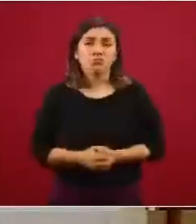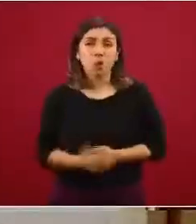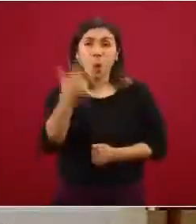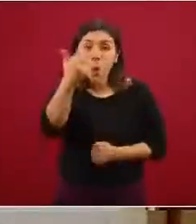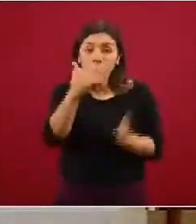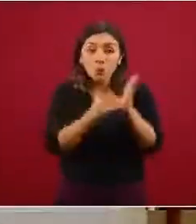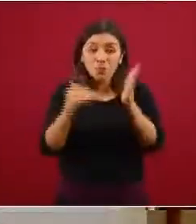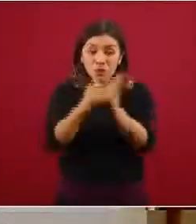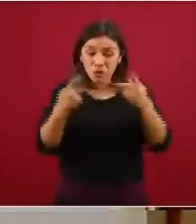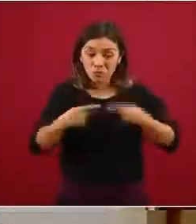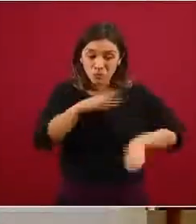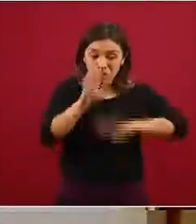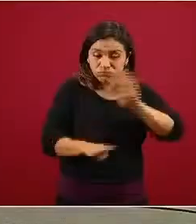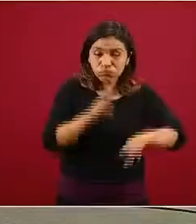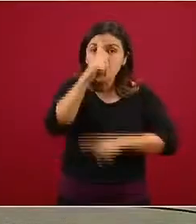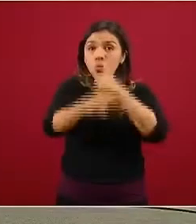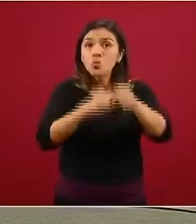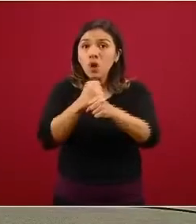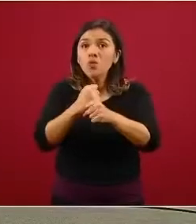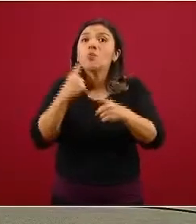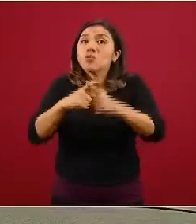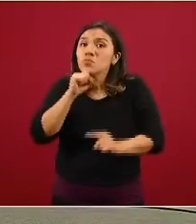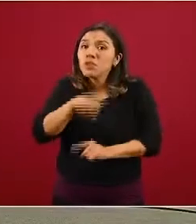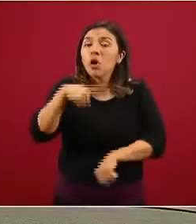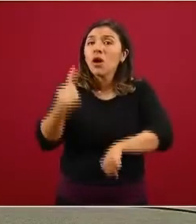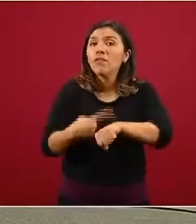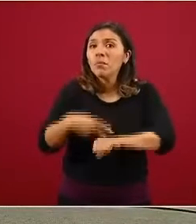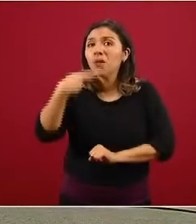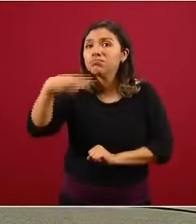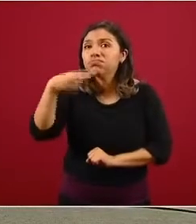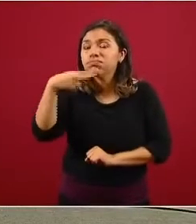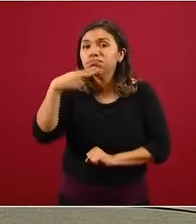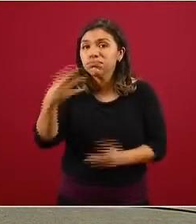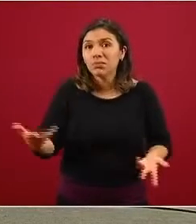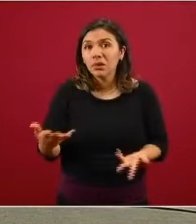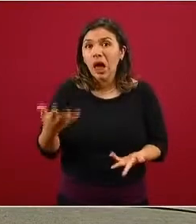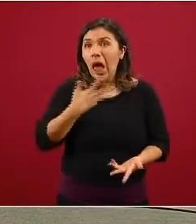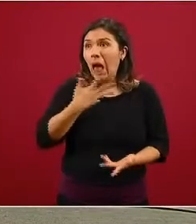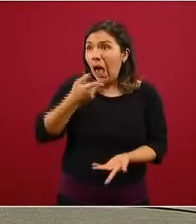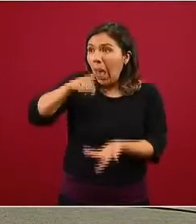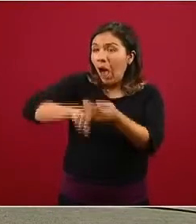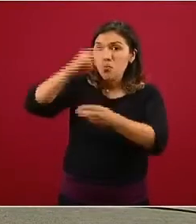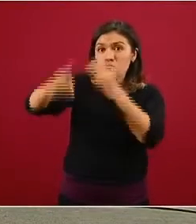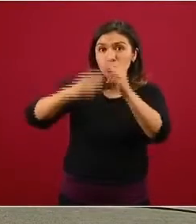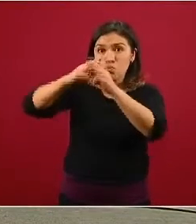8 millones mueren al año directamente por esta enfermedad. Existen en el mundo